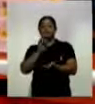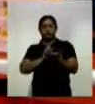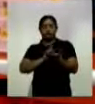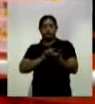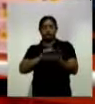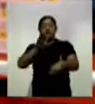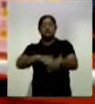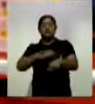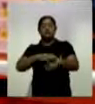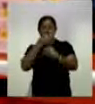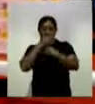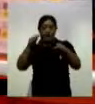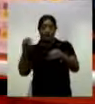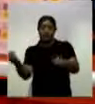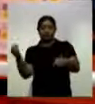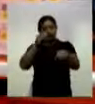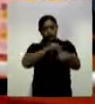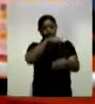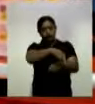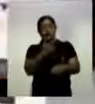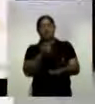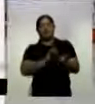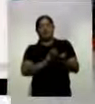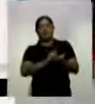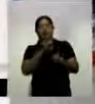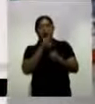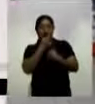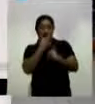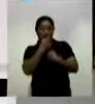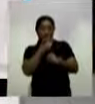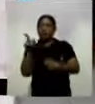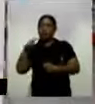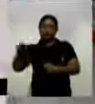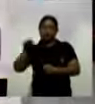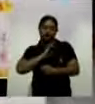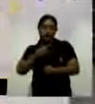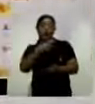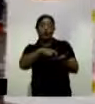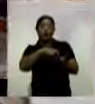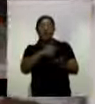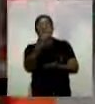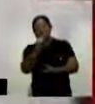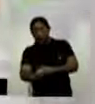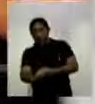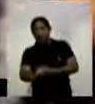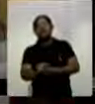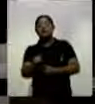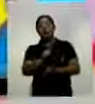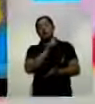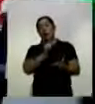publicados próximamente al listado de medicamentos genéricos dispuesto a la Nación Andina a través de una ley que entró en vigor en diciembre del año